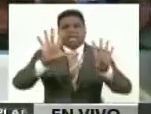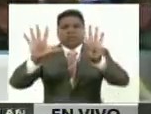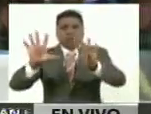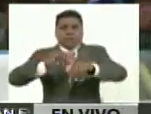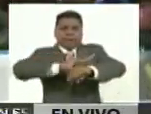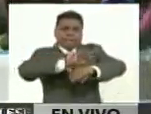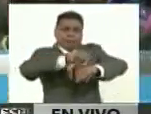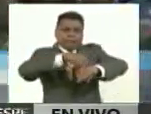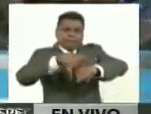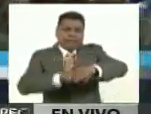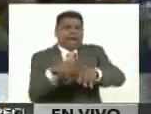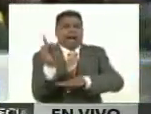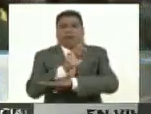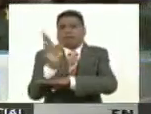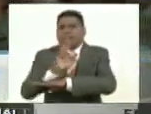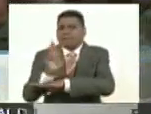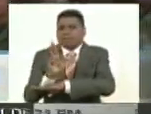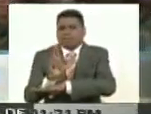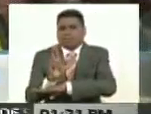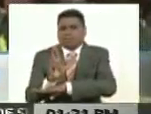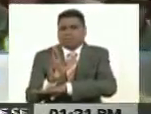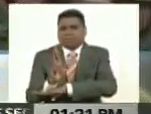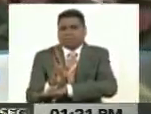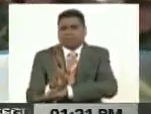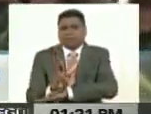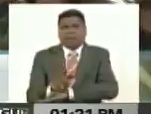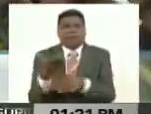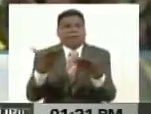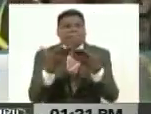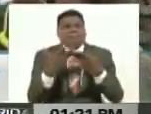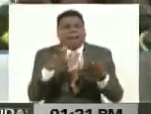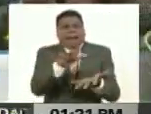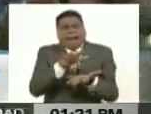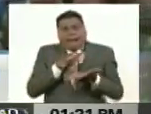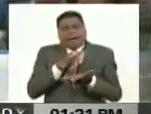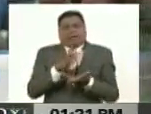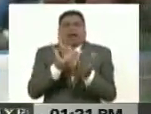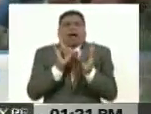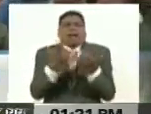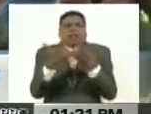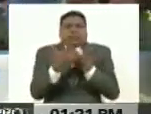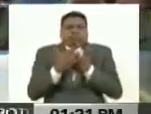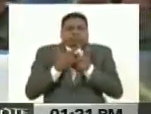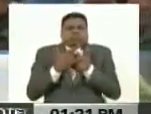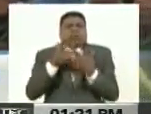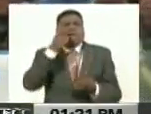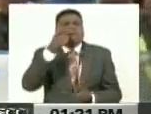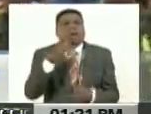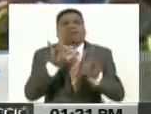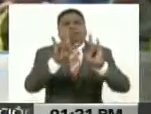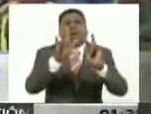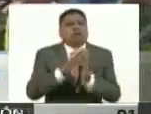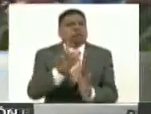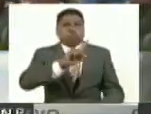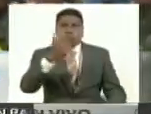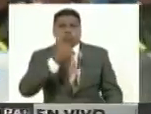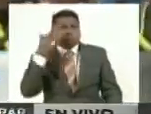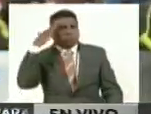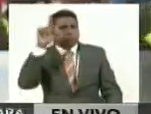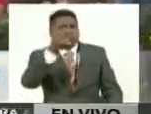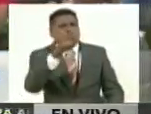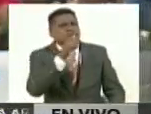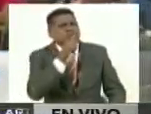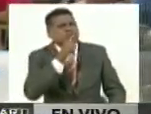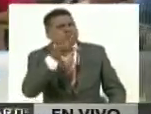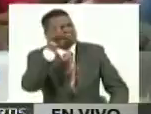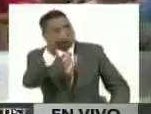bastaron al comandante Hugo Chávez para ganarse el amor de un pueblo. Para que la gente comenzara a decir, yo no sé